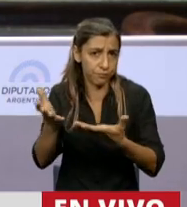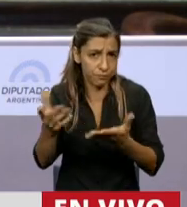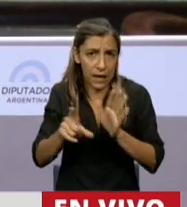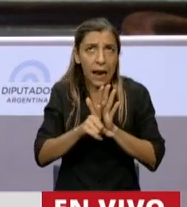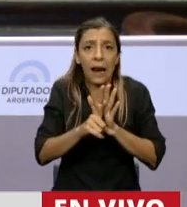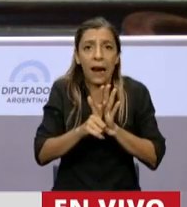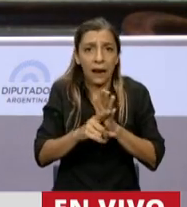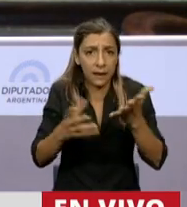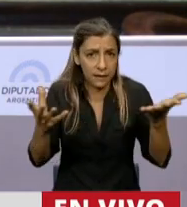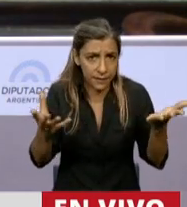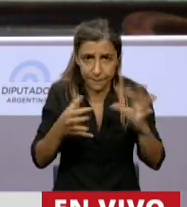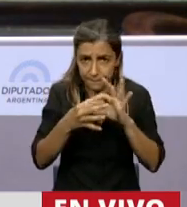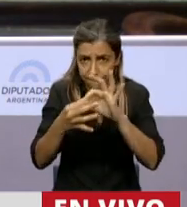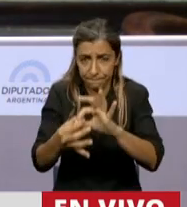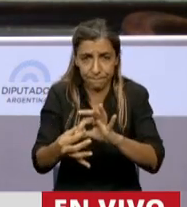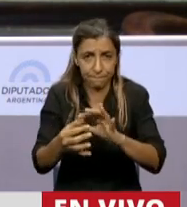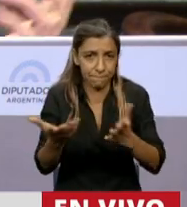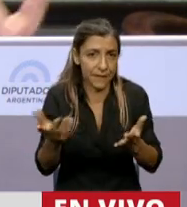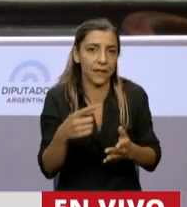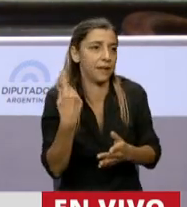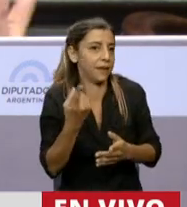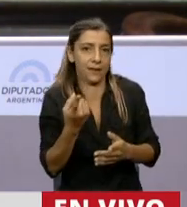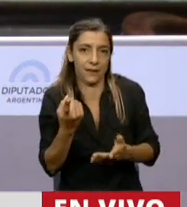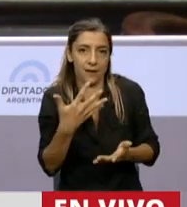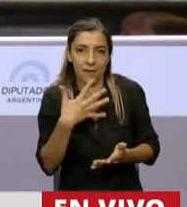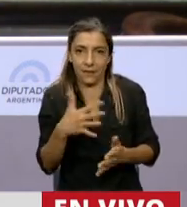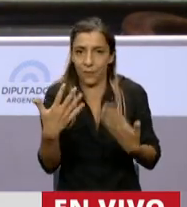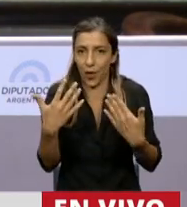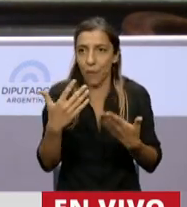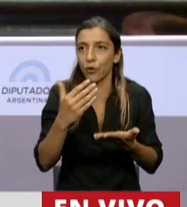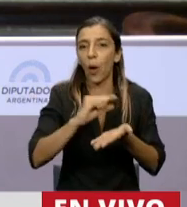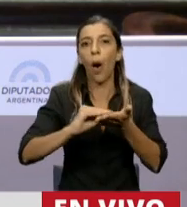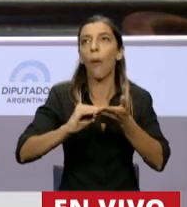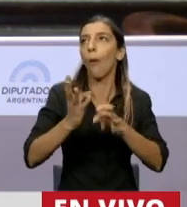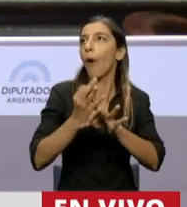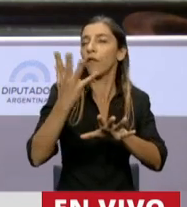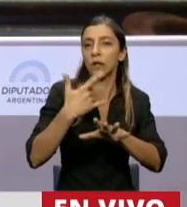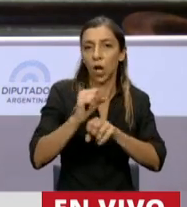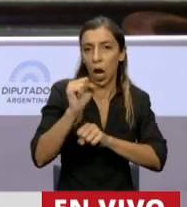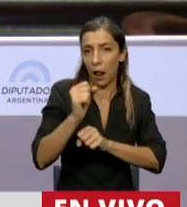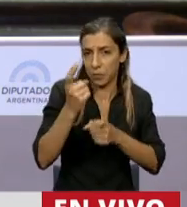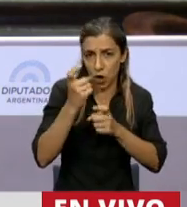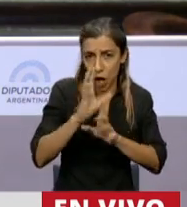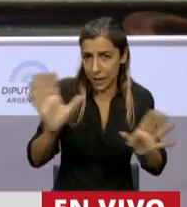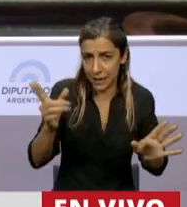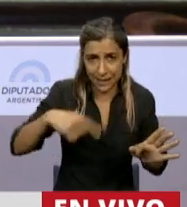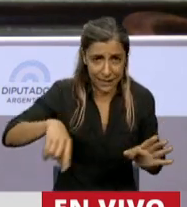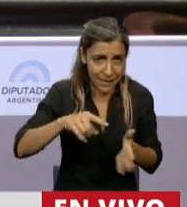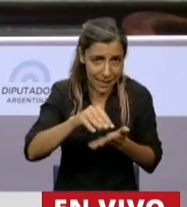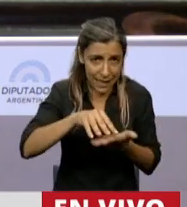hace falta ser abogado para entenderlo, así que estoy seguro, que es muy claro